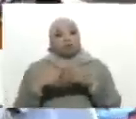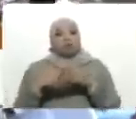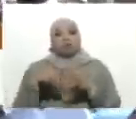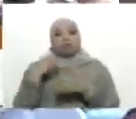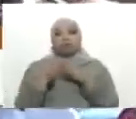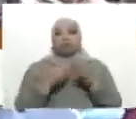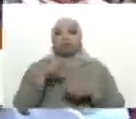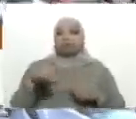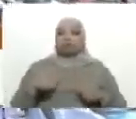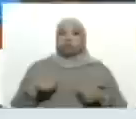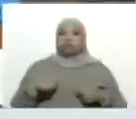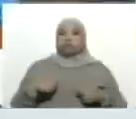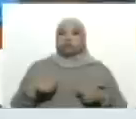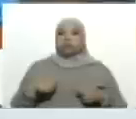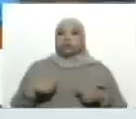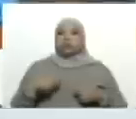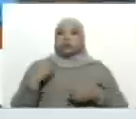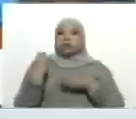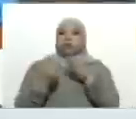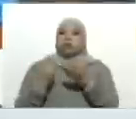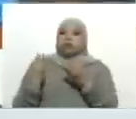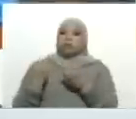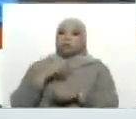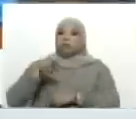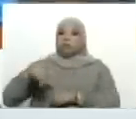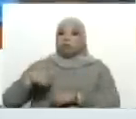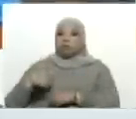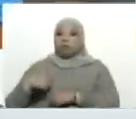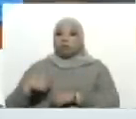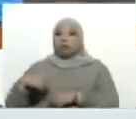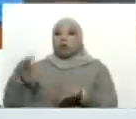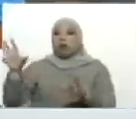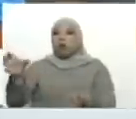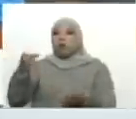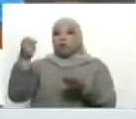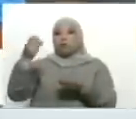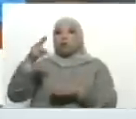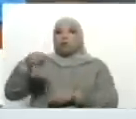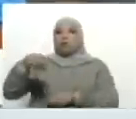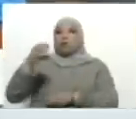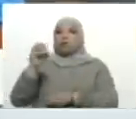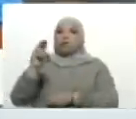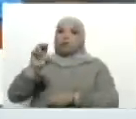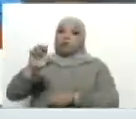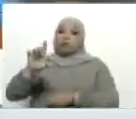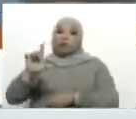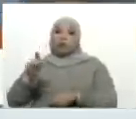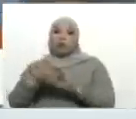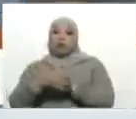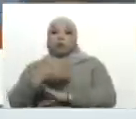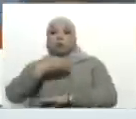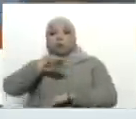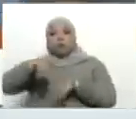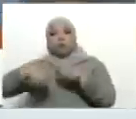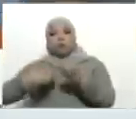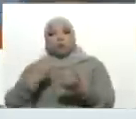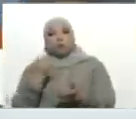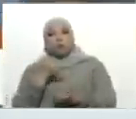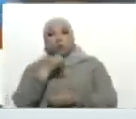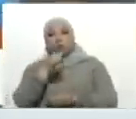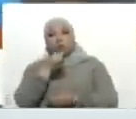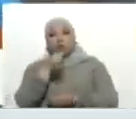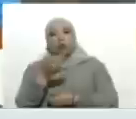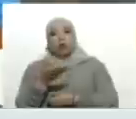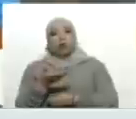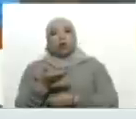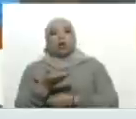que ha devastado países enteros que hace mucho tiempo Premio Nobel dicen que hay que poner un impuesto a la modalidad de capitales eje arena